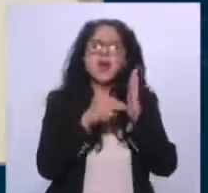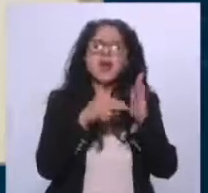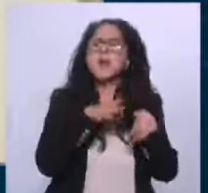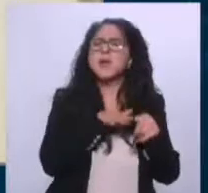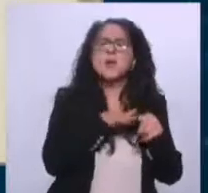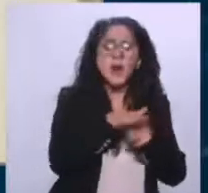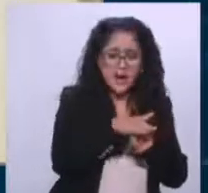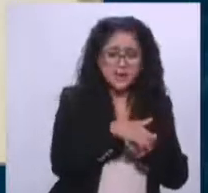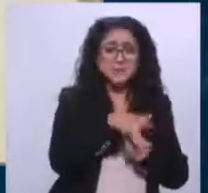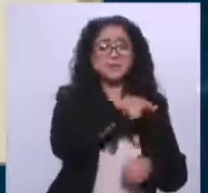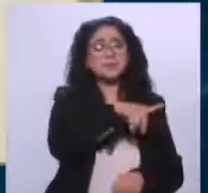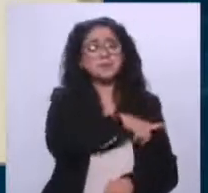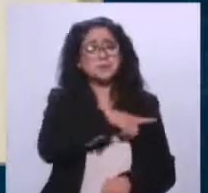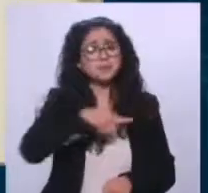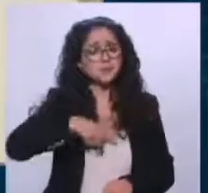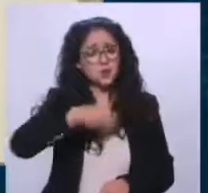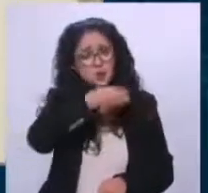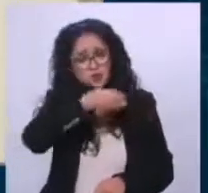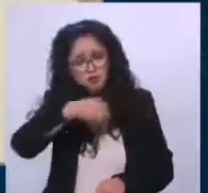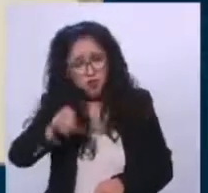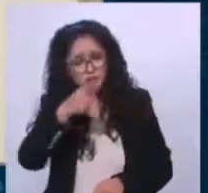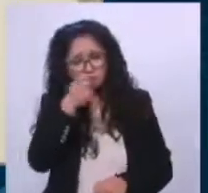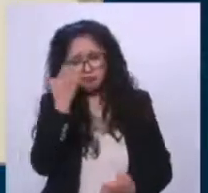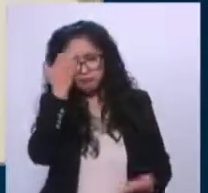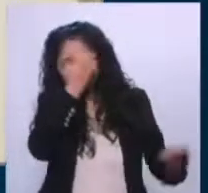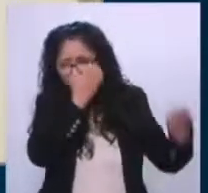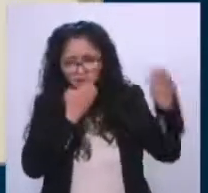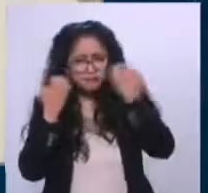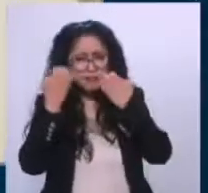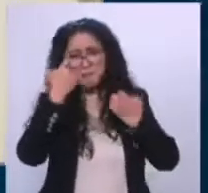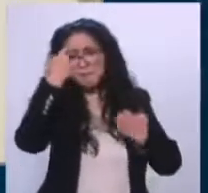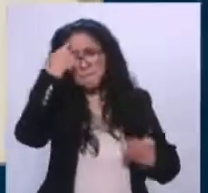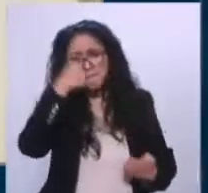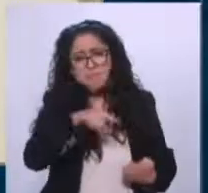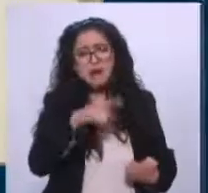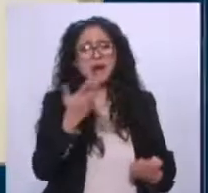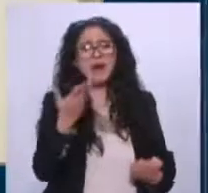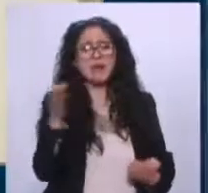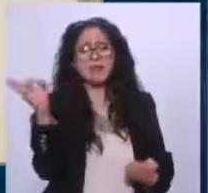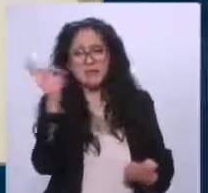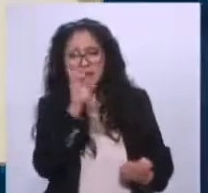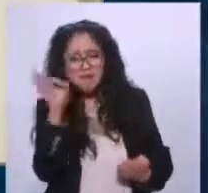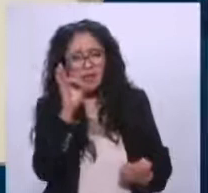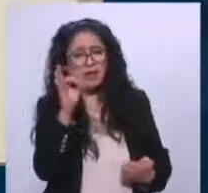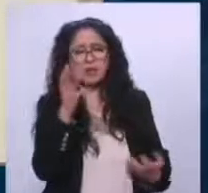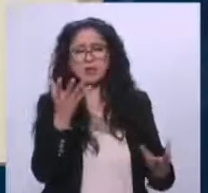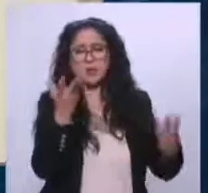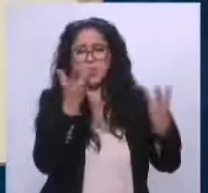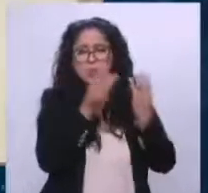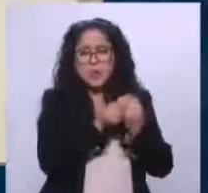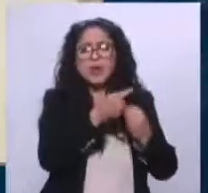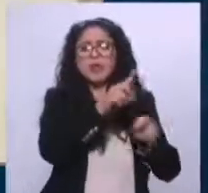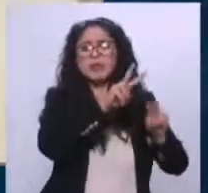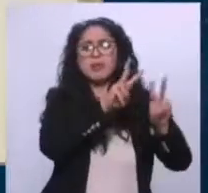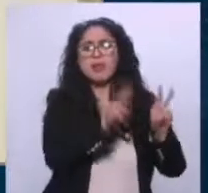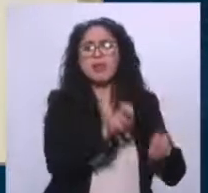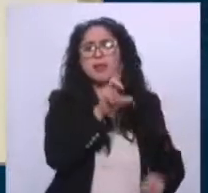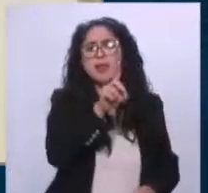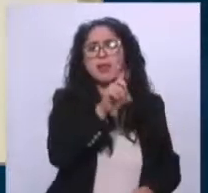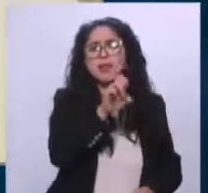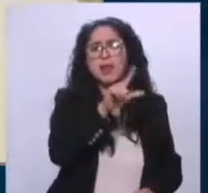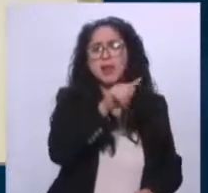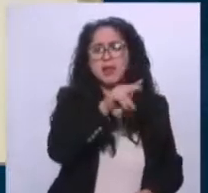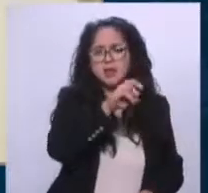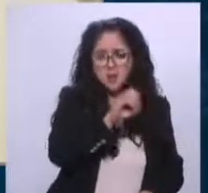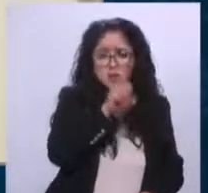establecidos son que exista indicios suficientes y razonables que permitan suponer que existe un hecho con apariencia de delito y la probabilidad de